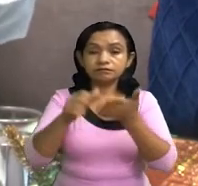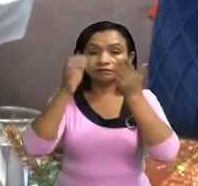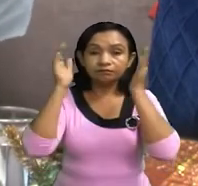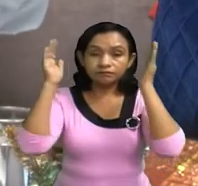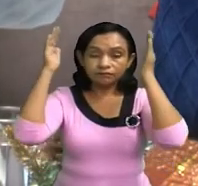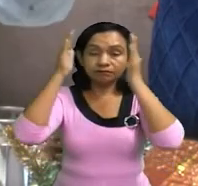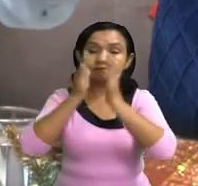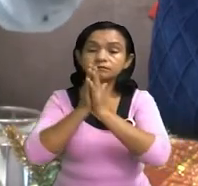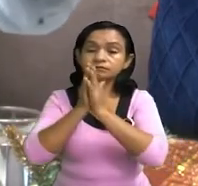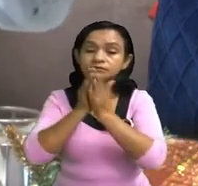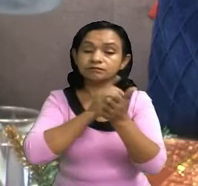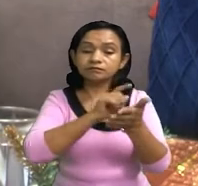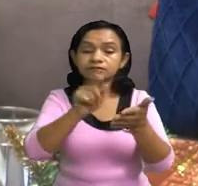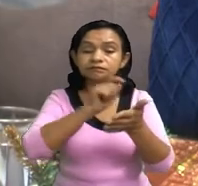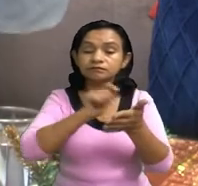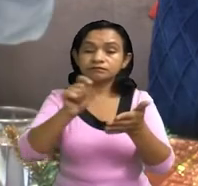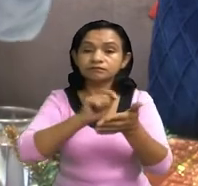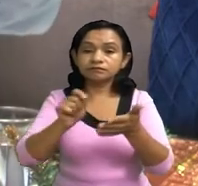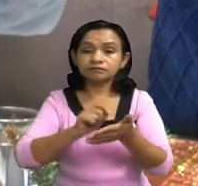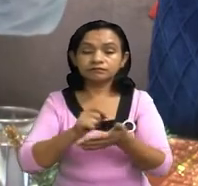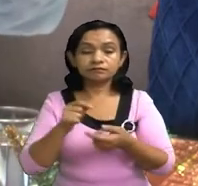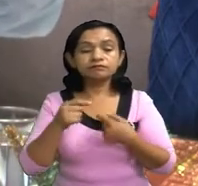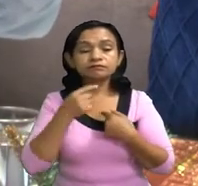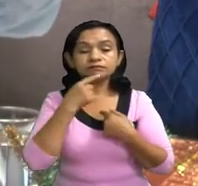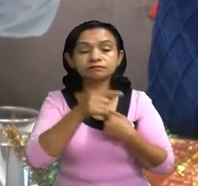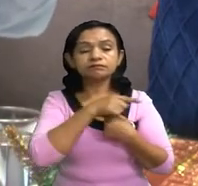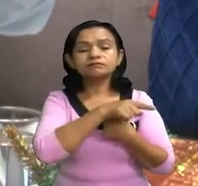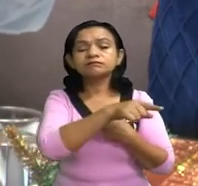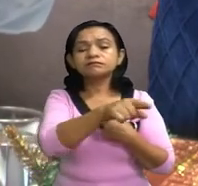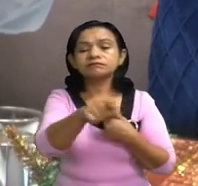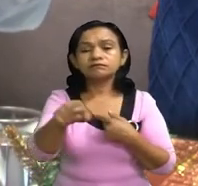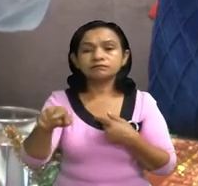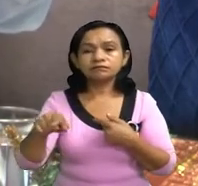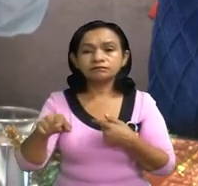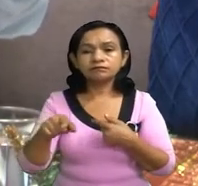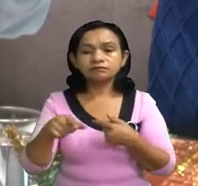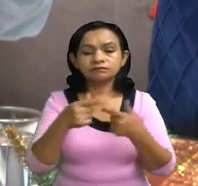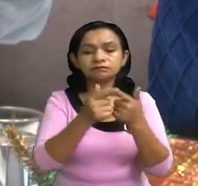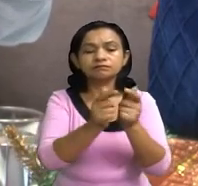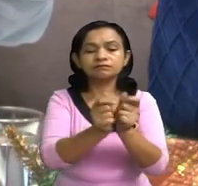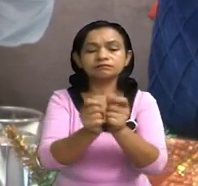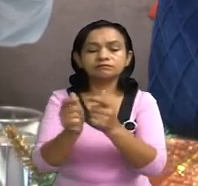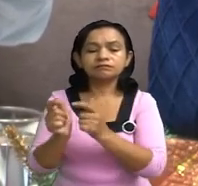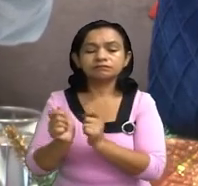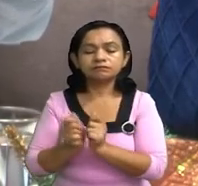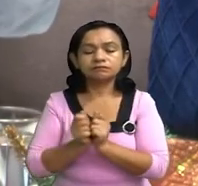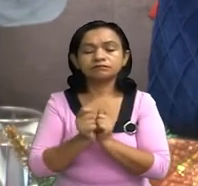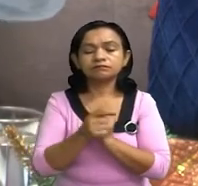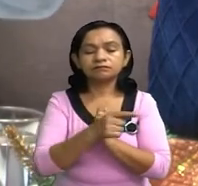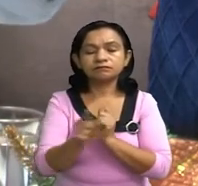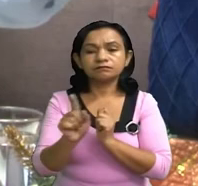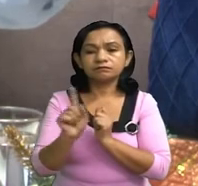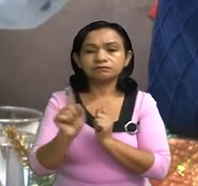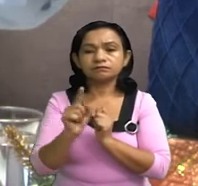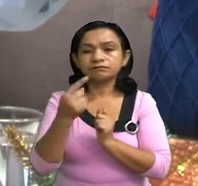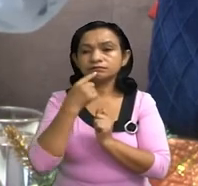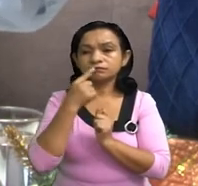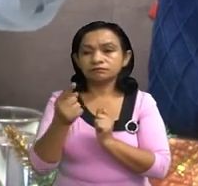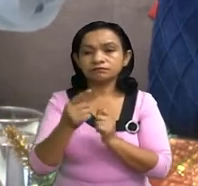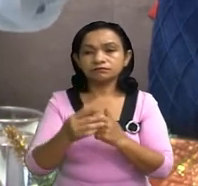y recogimos firmas, él dijo que nosotros éramos pequeños grupos. Okay. Y entonces nosotros le